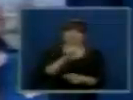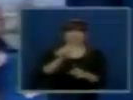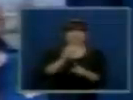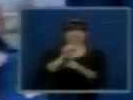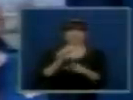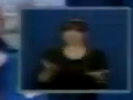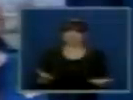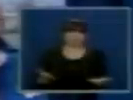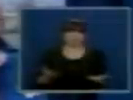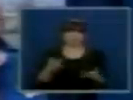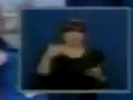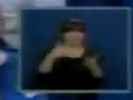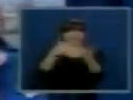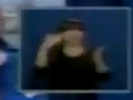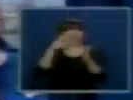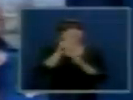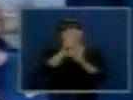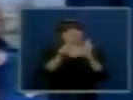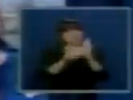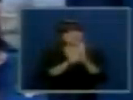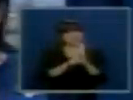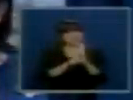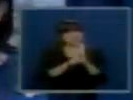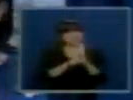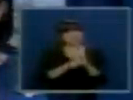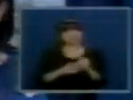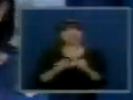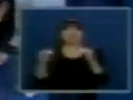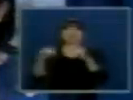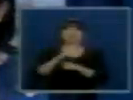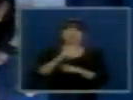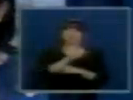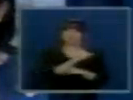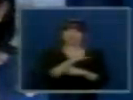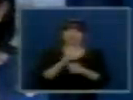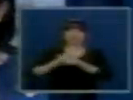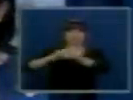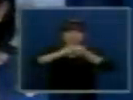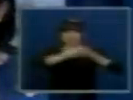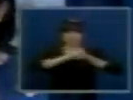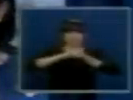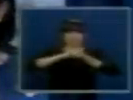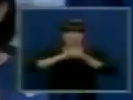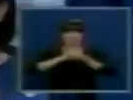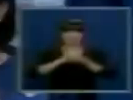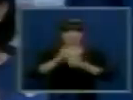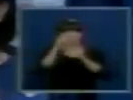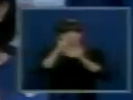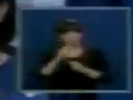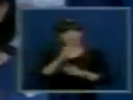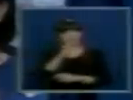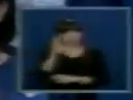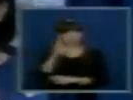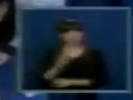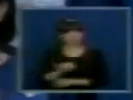condiciones que atentan contra los principios de igualdad y solidaridad que honran a Costa Rica.